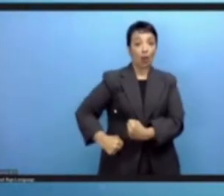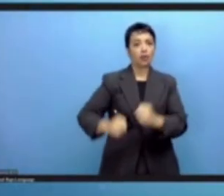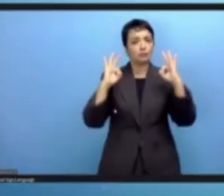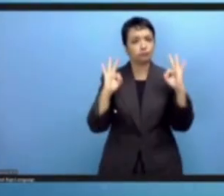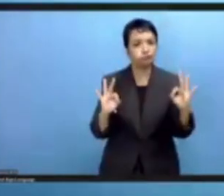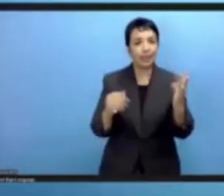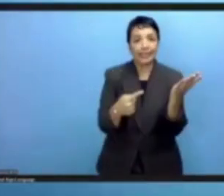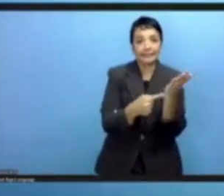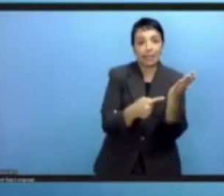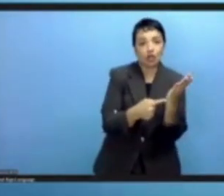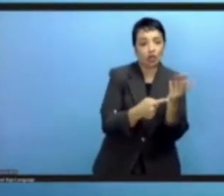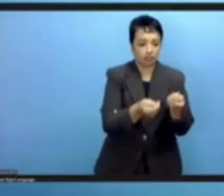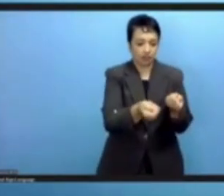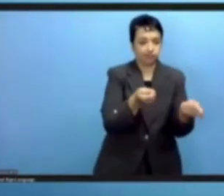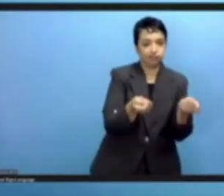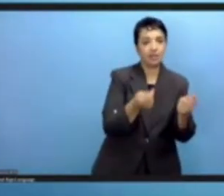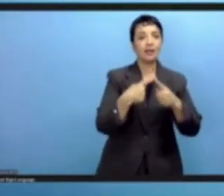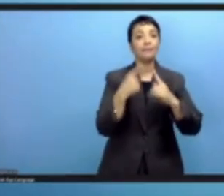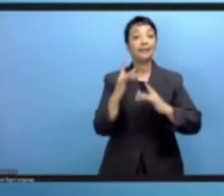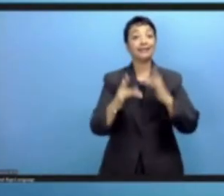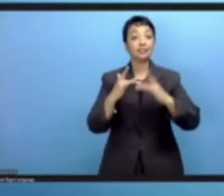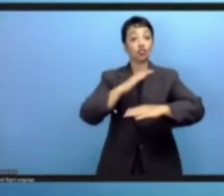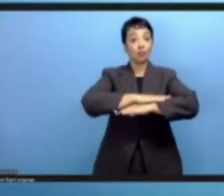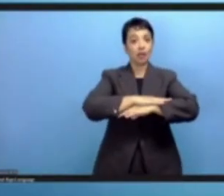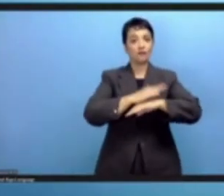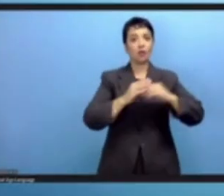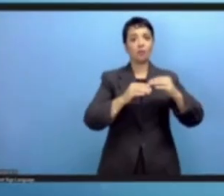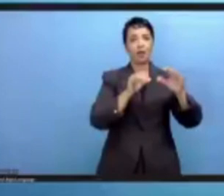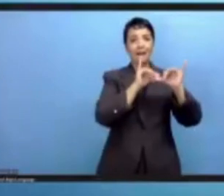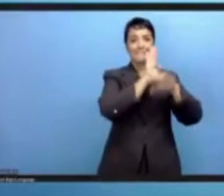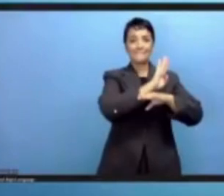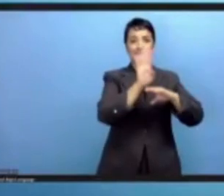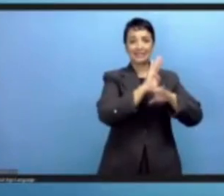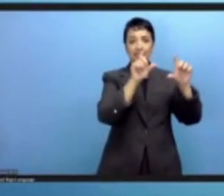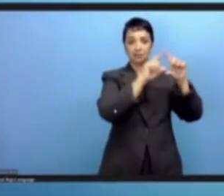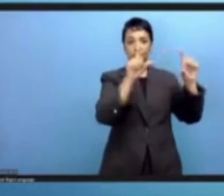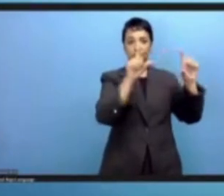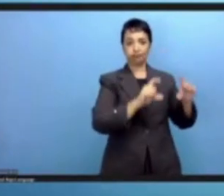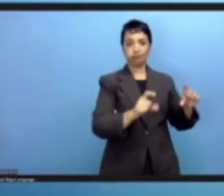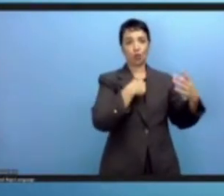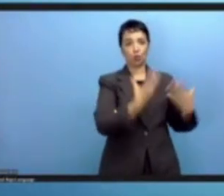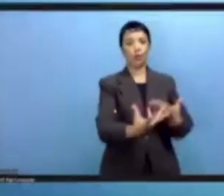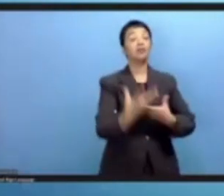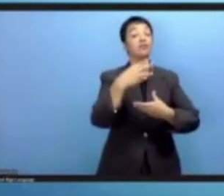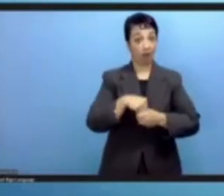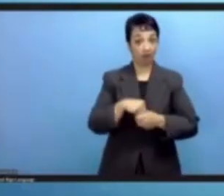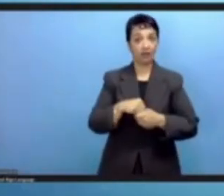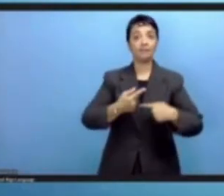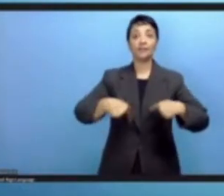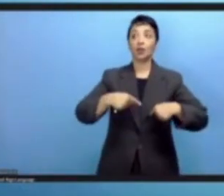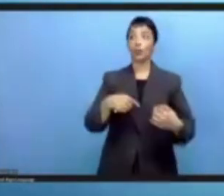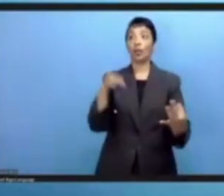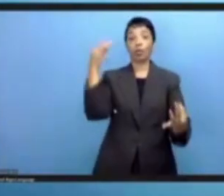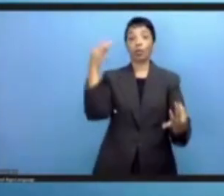lo que es más importante también a las empresas tecnológicas y los operadores de tecnología